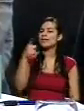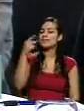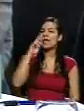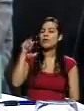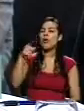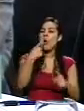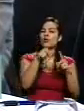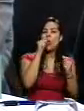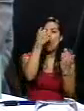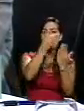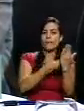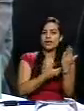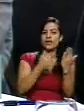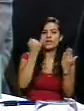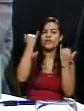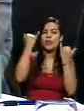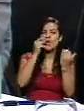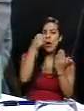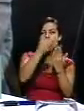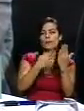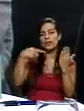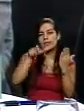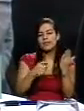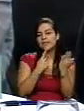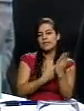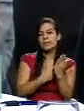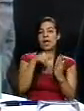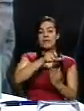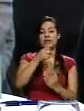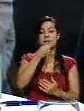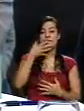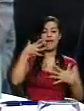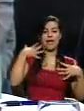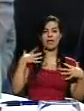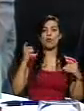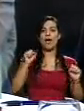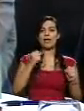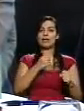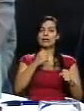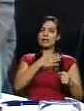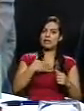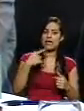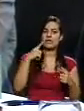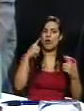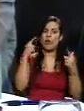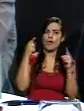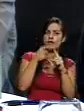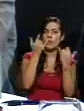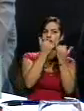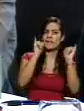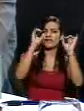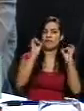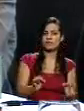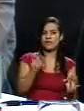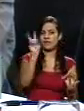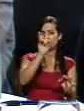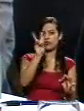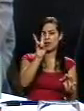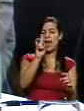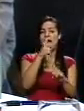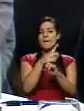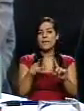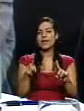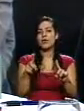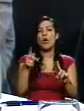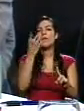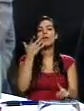Él dice que no solo los mantuanos tuvieron interés en la independencia. Él hace referencia a rebeliones como la de